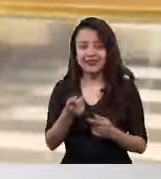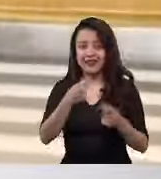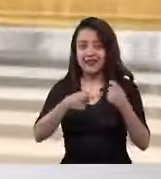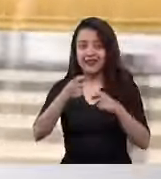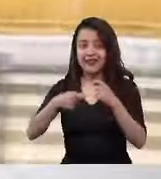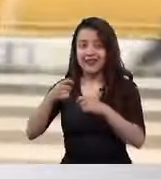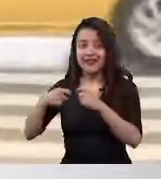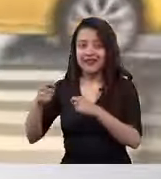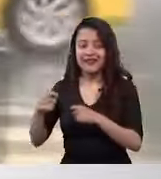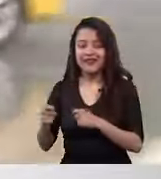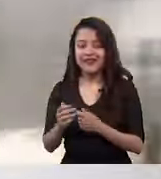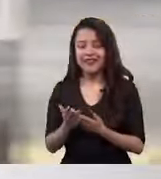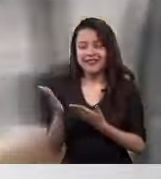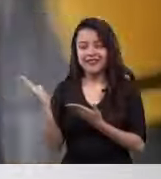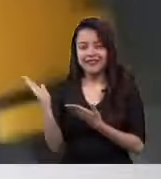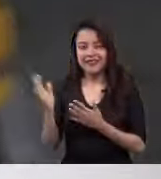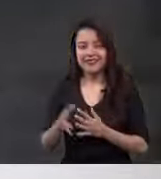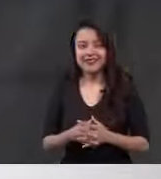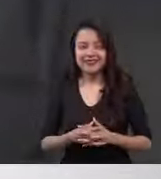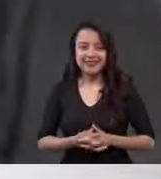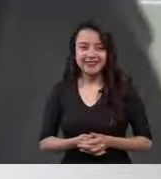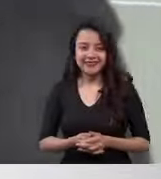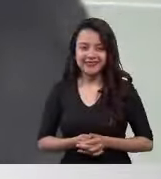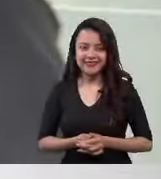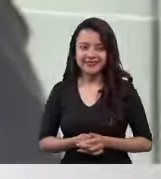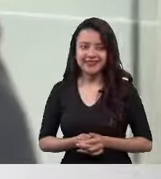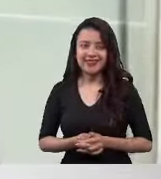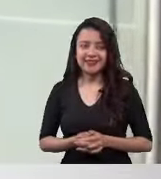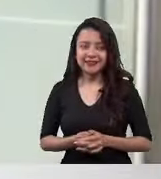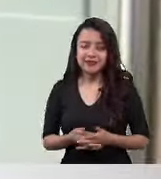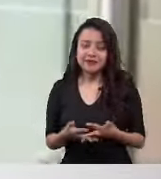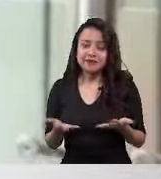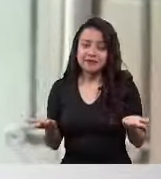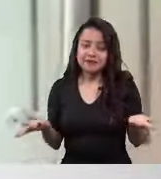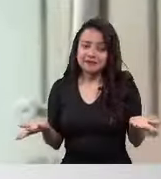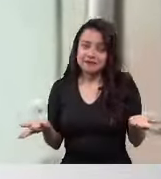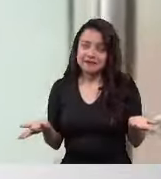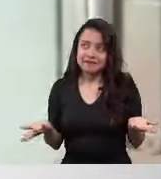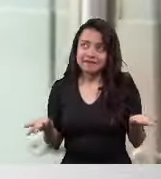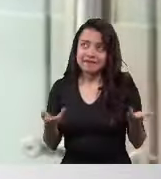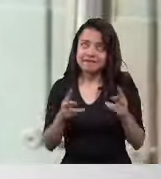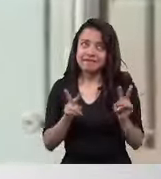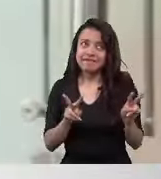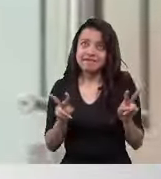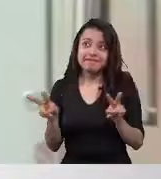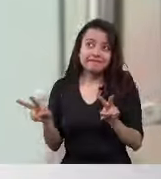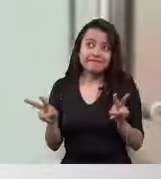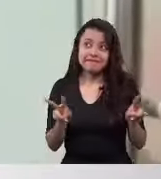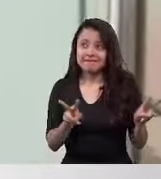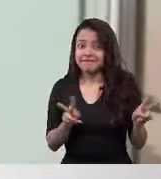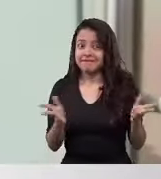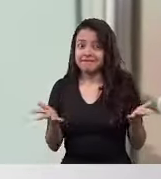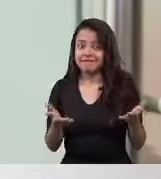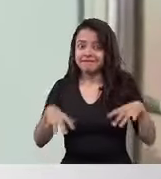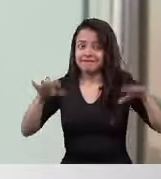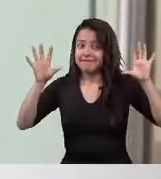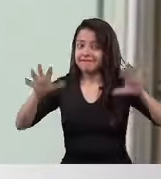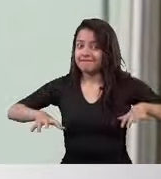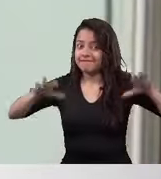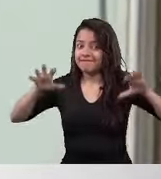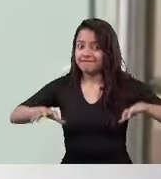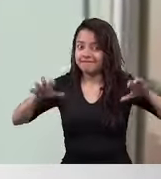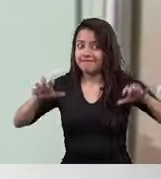en la capital de este hermosísimo departamento, donde a esta hora, bueno, se ha caído y desplomado el cielo entero,